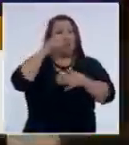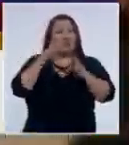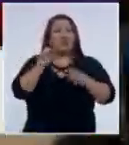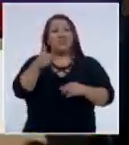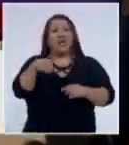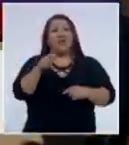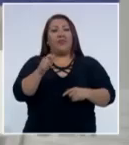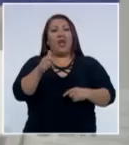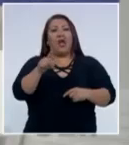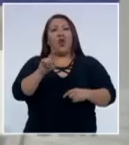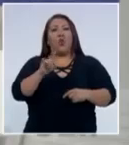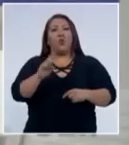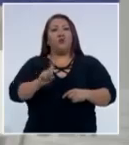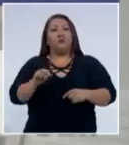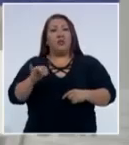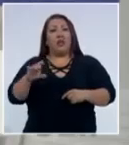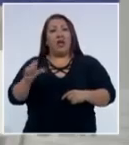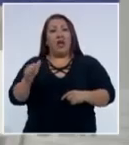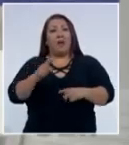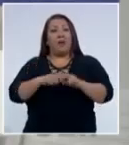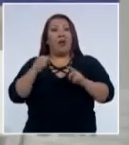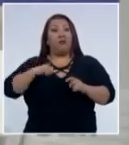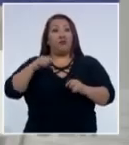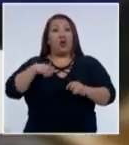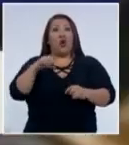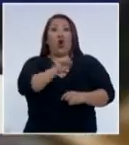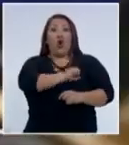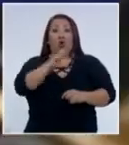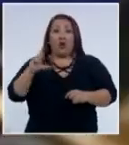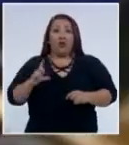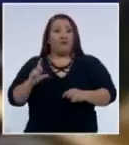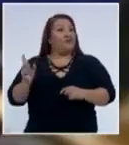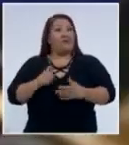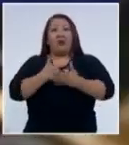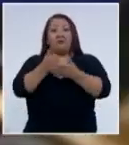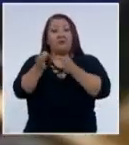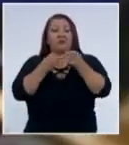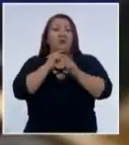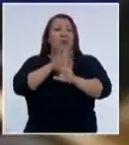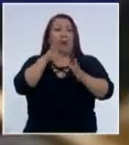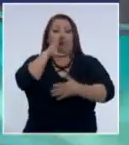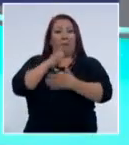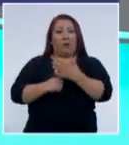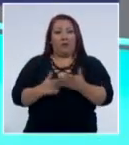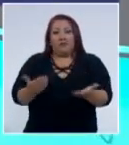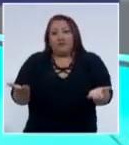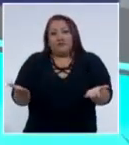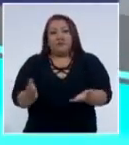Luzmila. En tanto, la municipalidad de Los Olivos no brindó declaraciones.